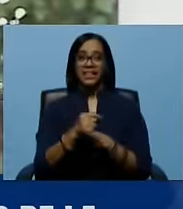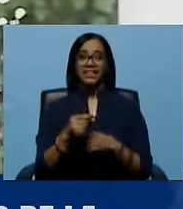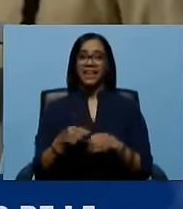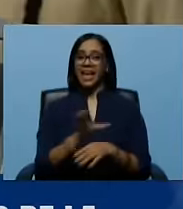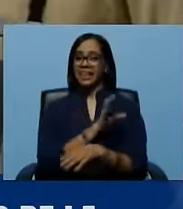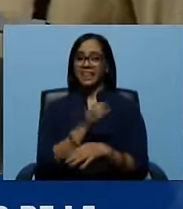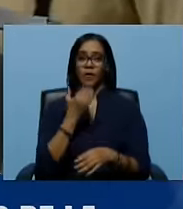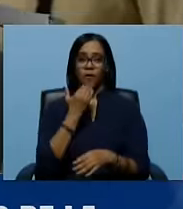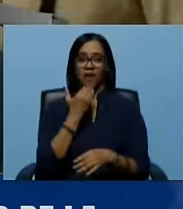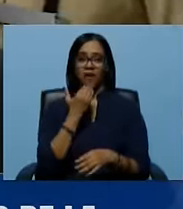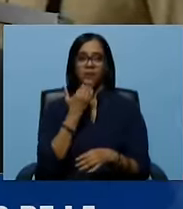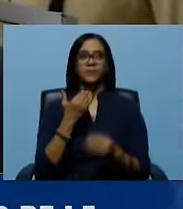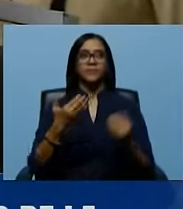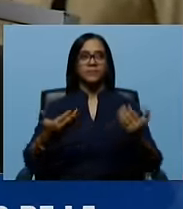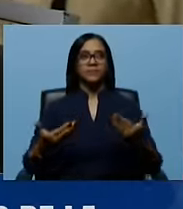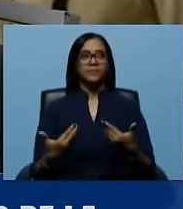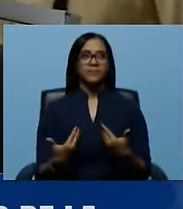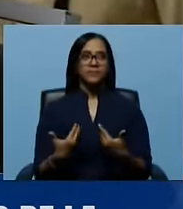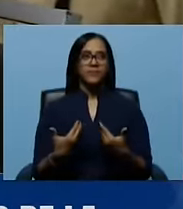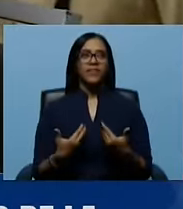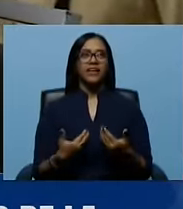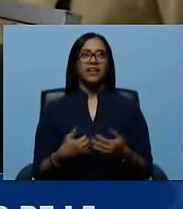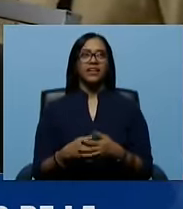su instrumento